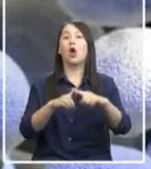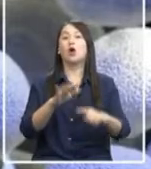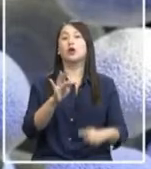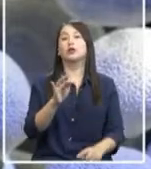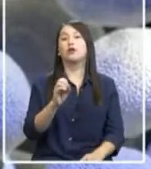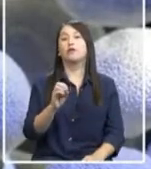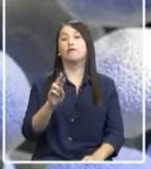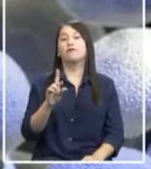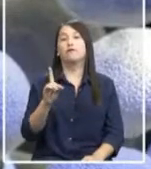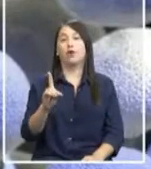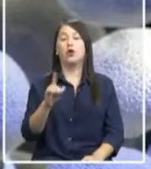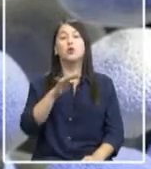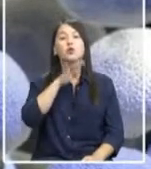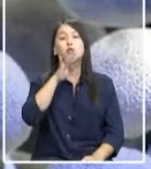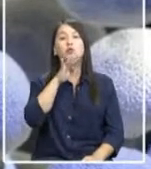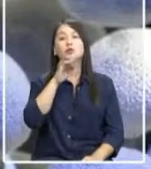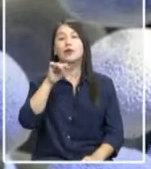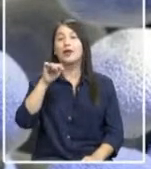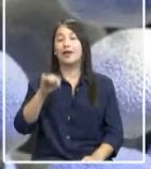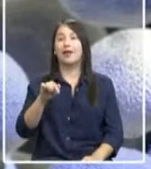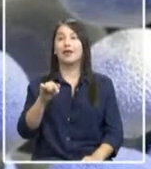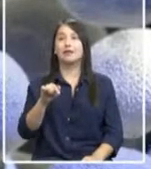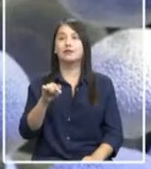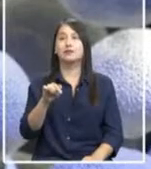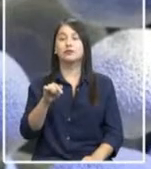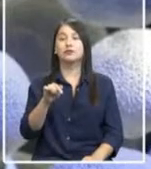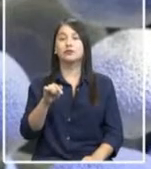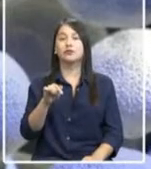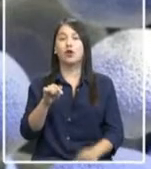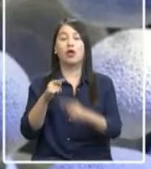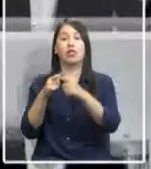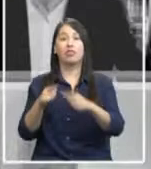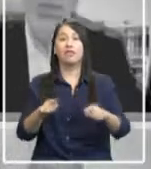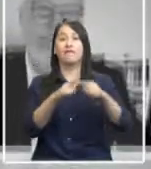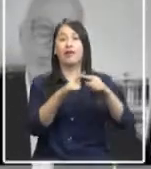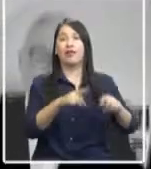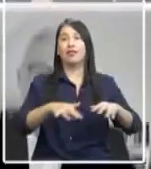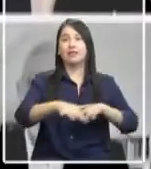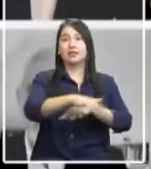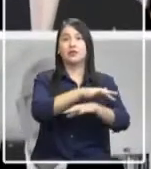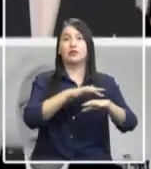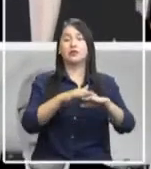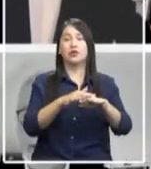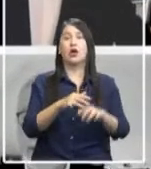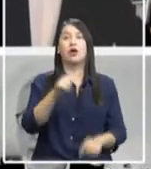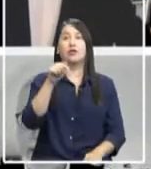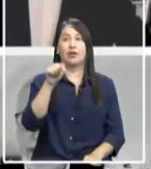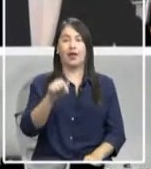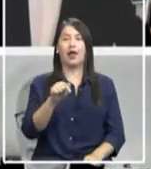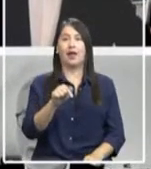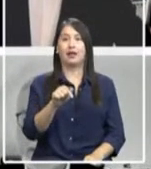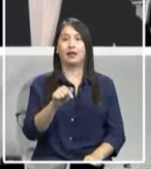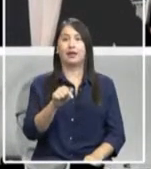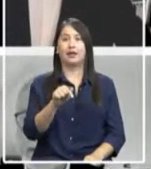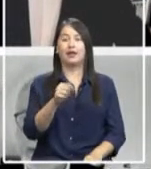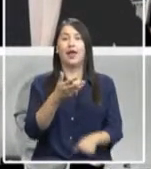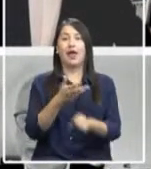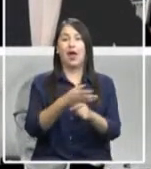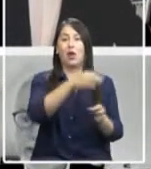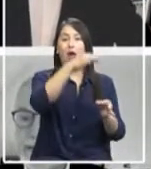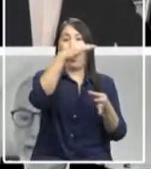utilizar esto en toda una serie de campos diferentes. Hay aquí una versión de un artículo que